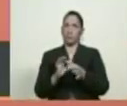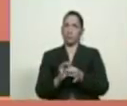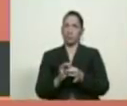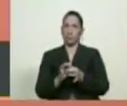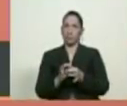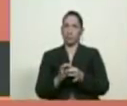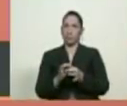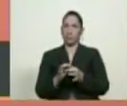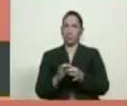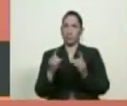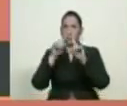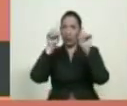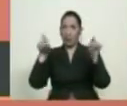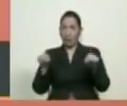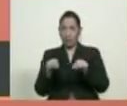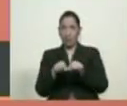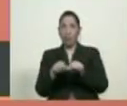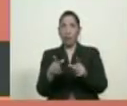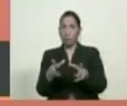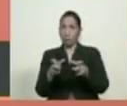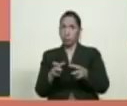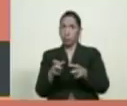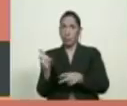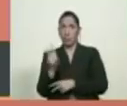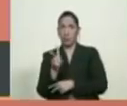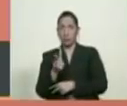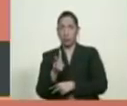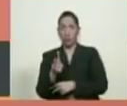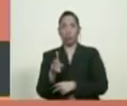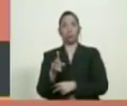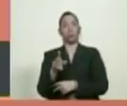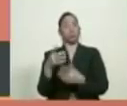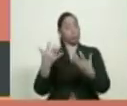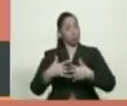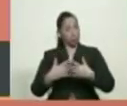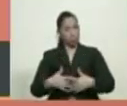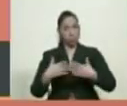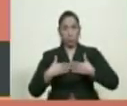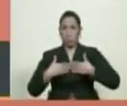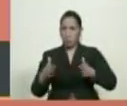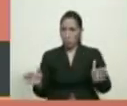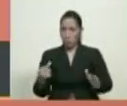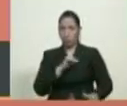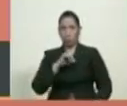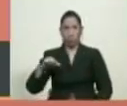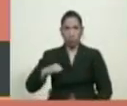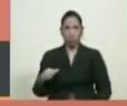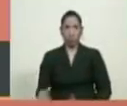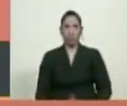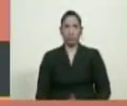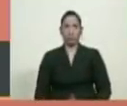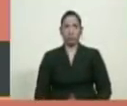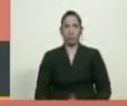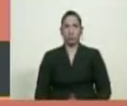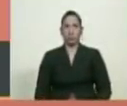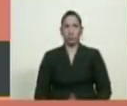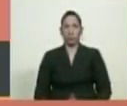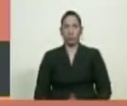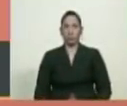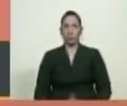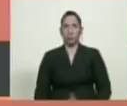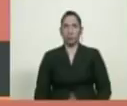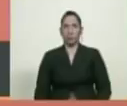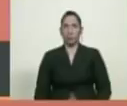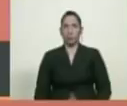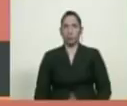salariales que existen en Venezuela, que son muy disímiles respecto a la empresa privada, respecto a la administración pública, las contrataciones colectivas. En